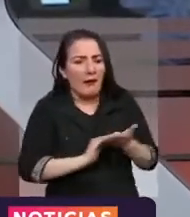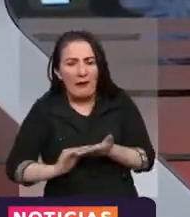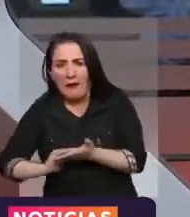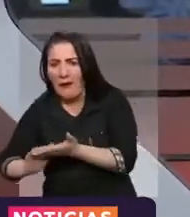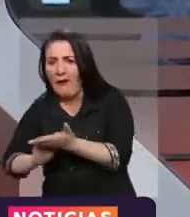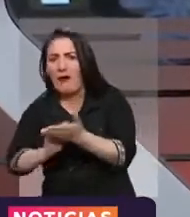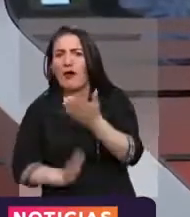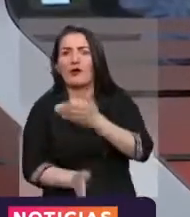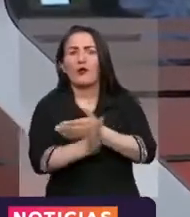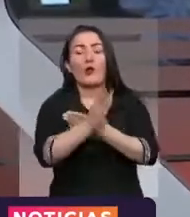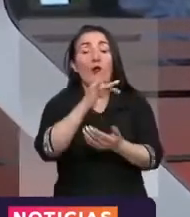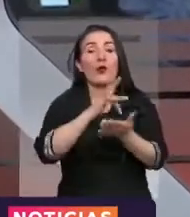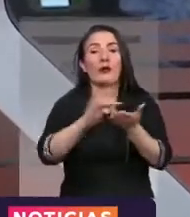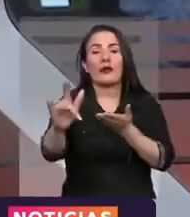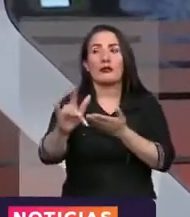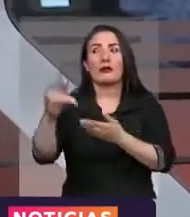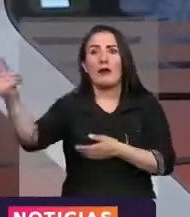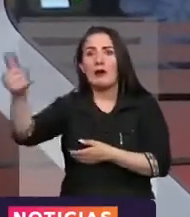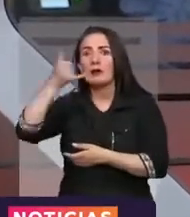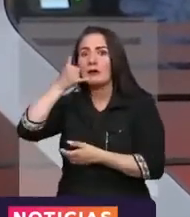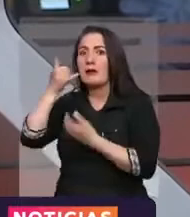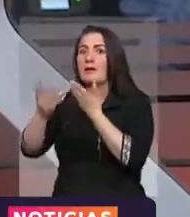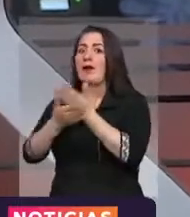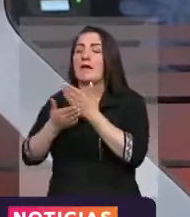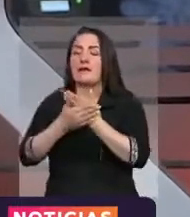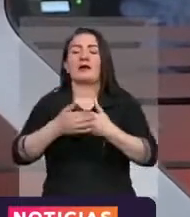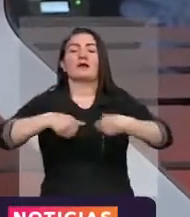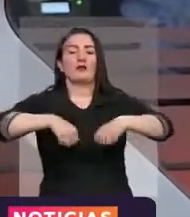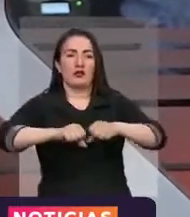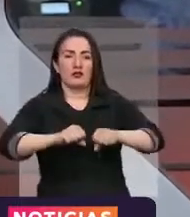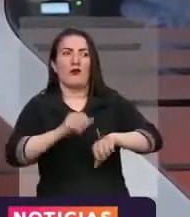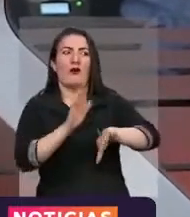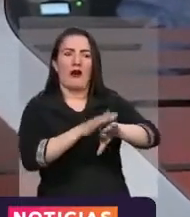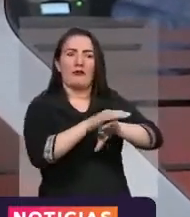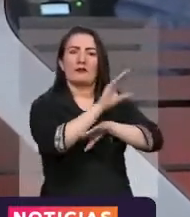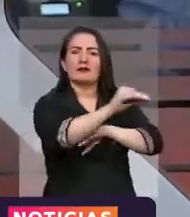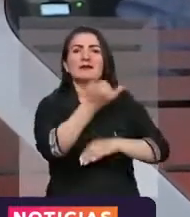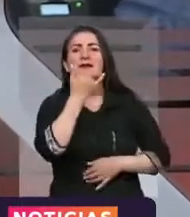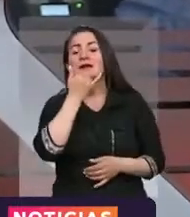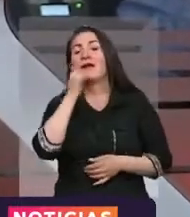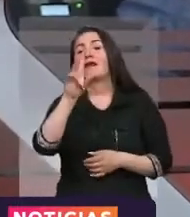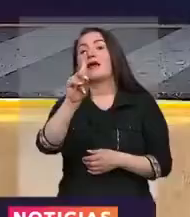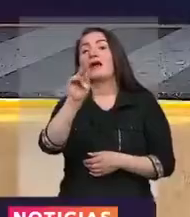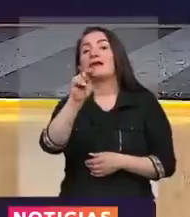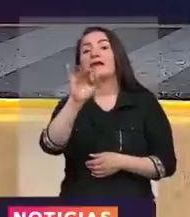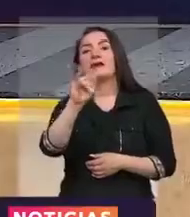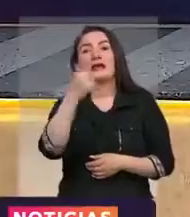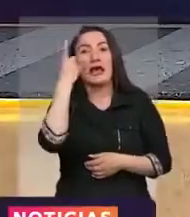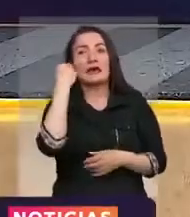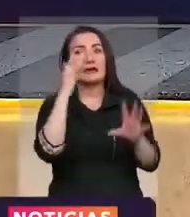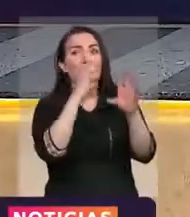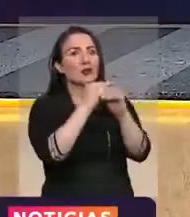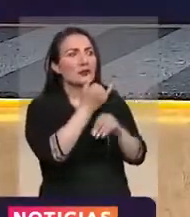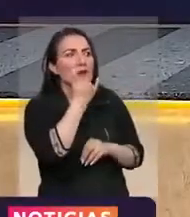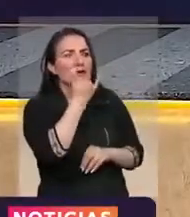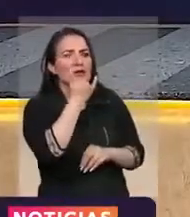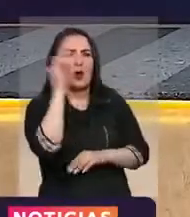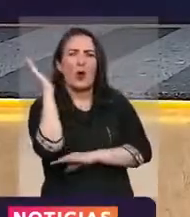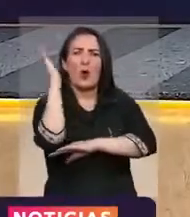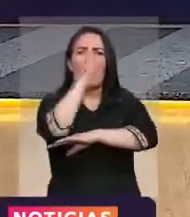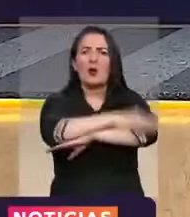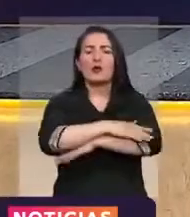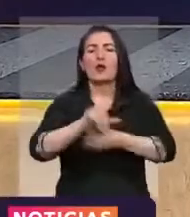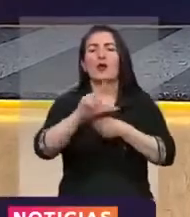viales, urgentes además reportados por los mismos motociclistas. Daniel Espitia estuvo anoche acompañando una de estas jornadas